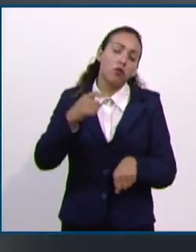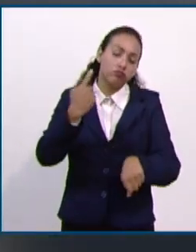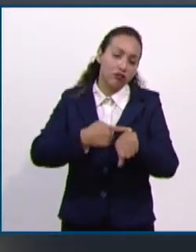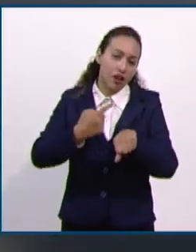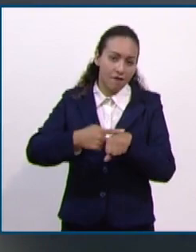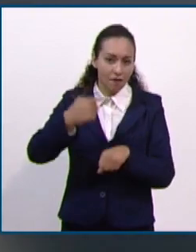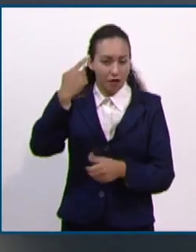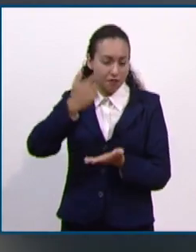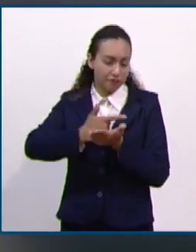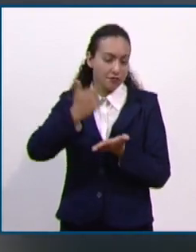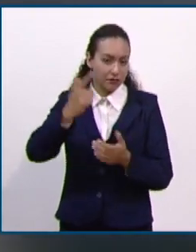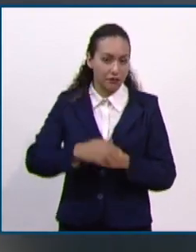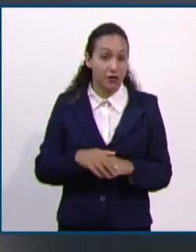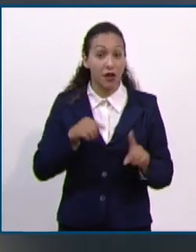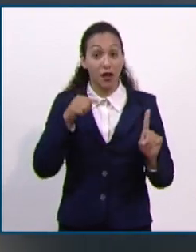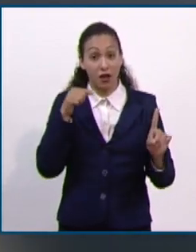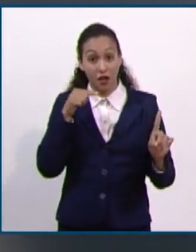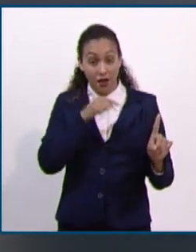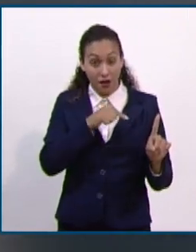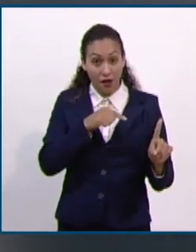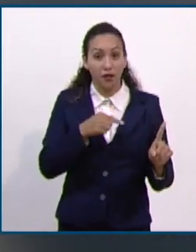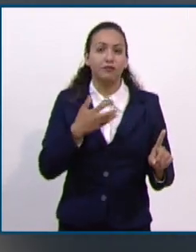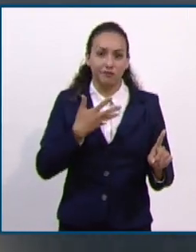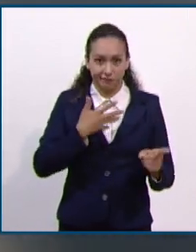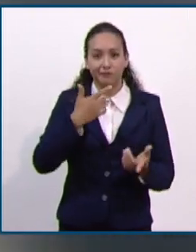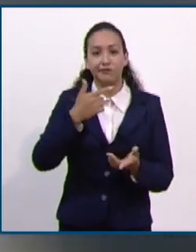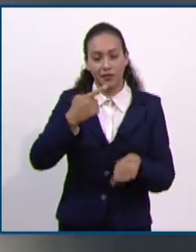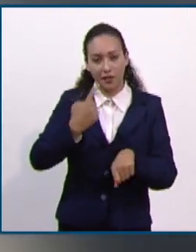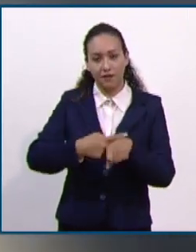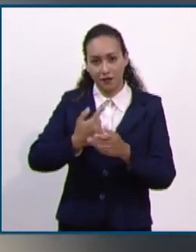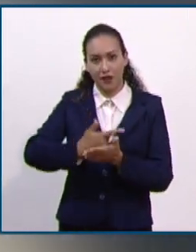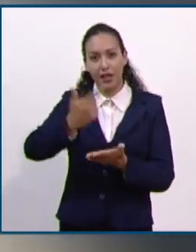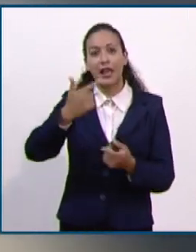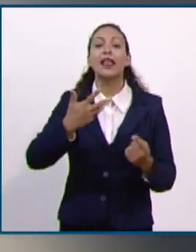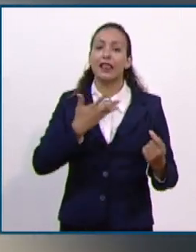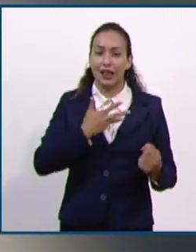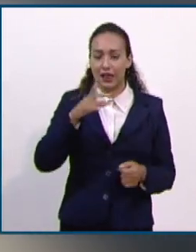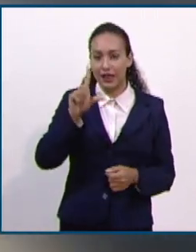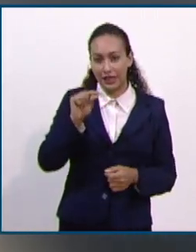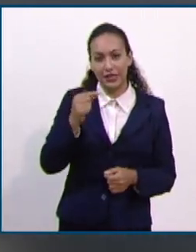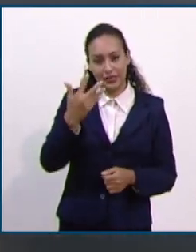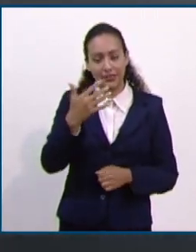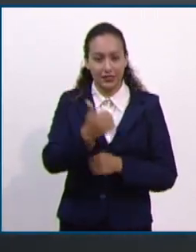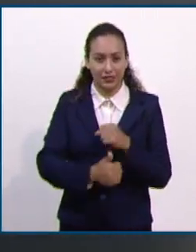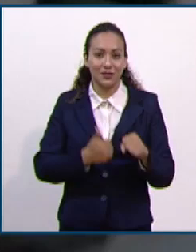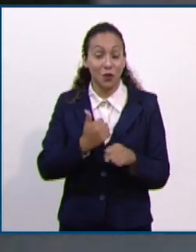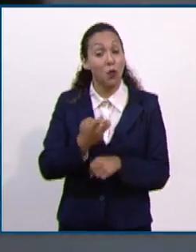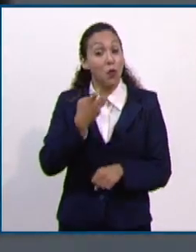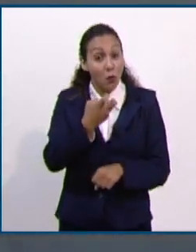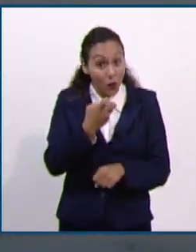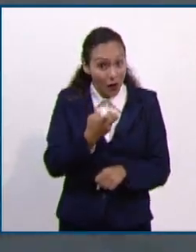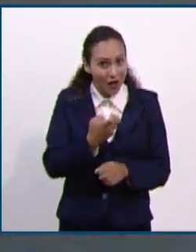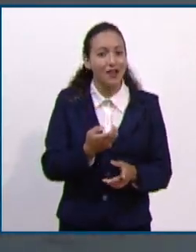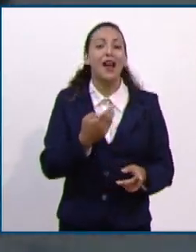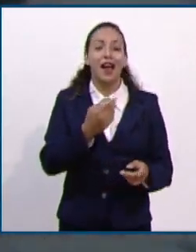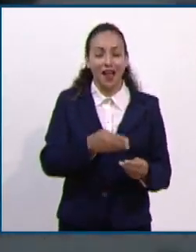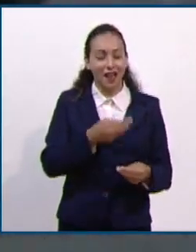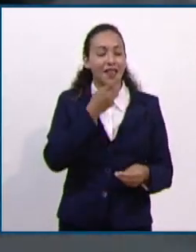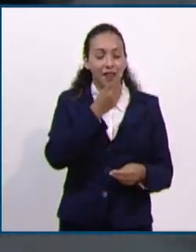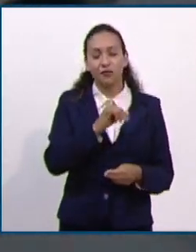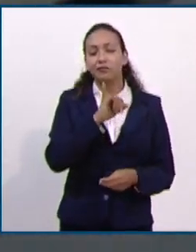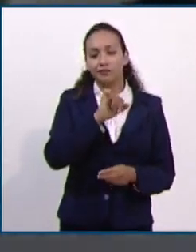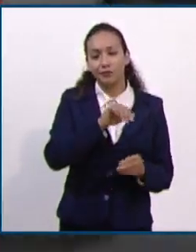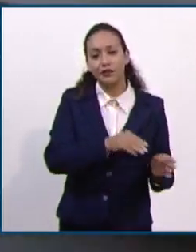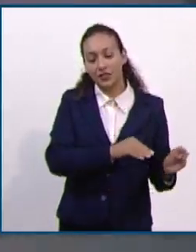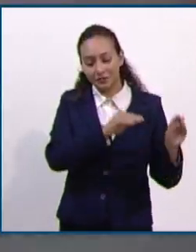grave. El quejoso tiene una enfermedad grave y tiene más de 75 años. Por este motivo se le concedió la